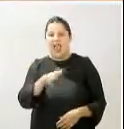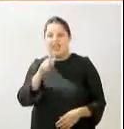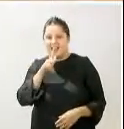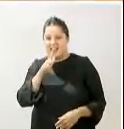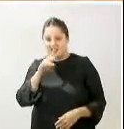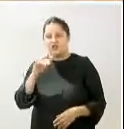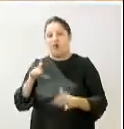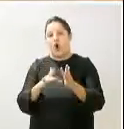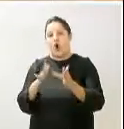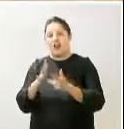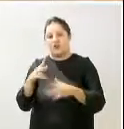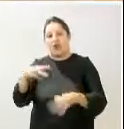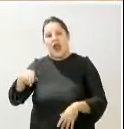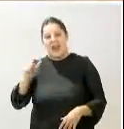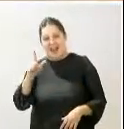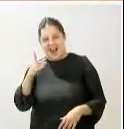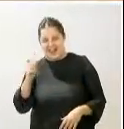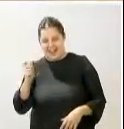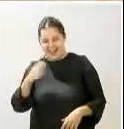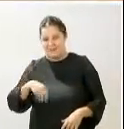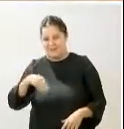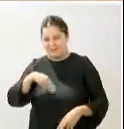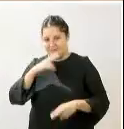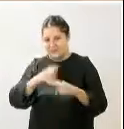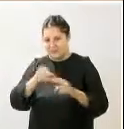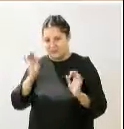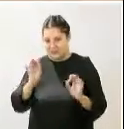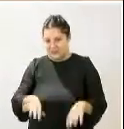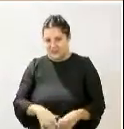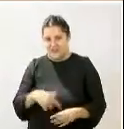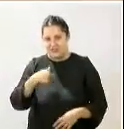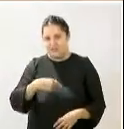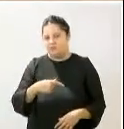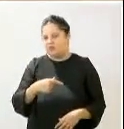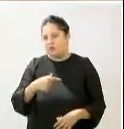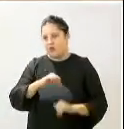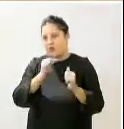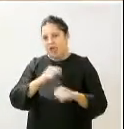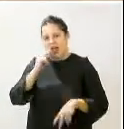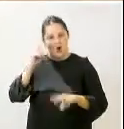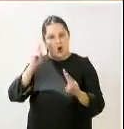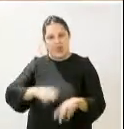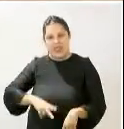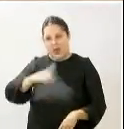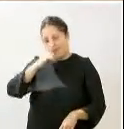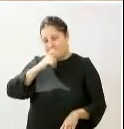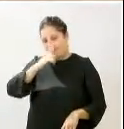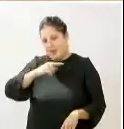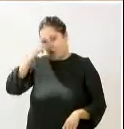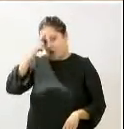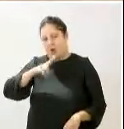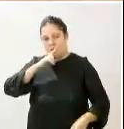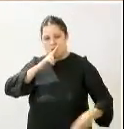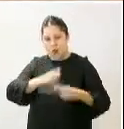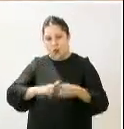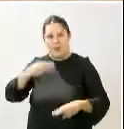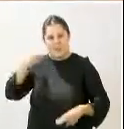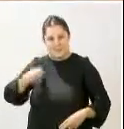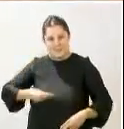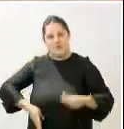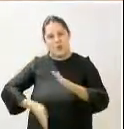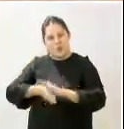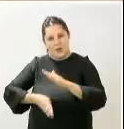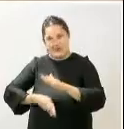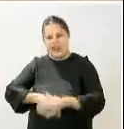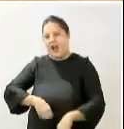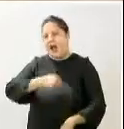Jesús Nalda también. Igual era una manera de reconocer también la memoria, ¿no?, mantener el nombre de su